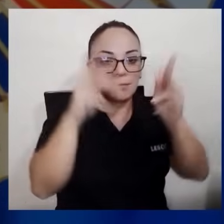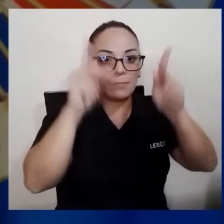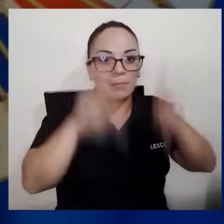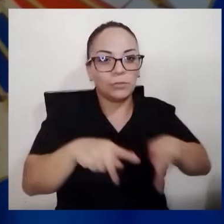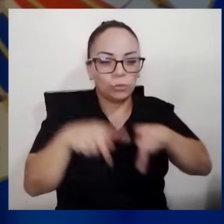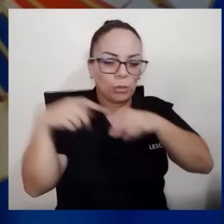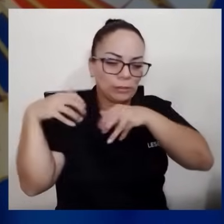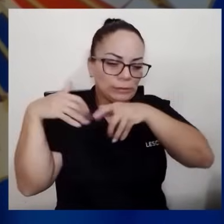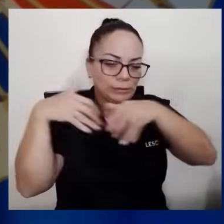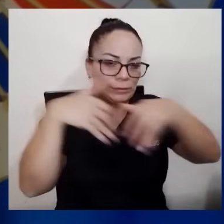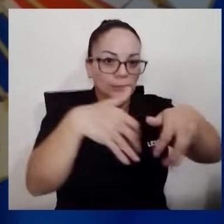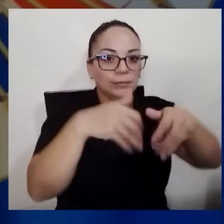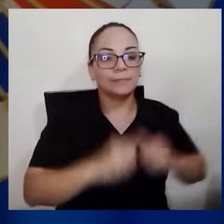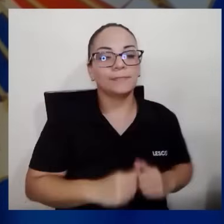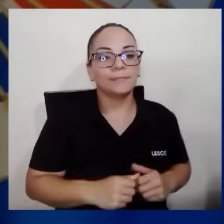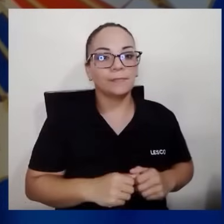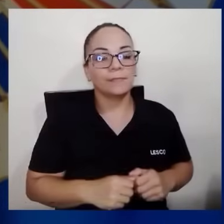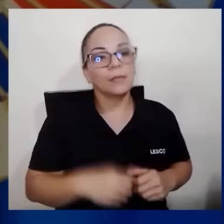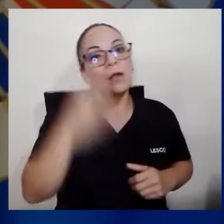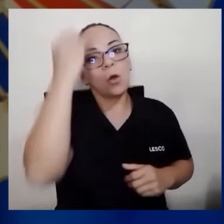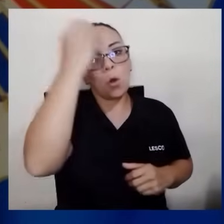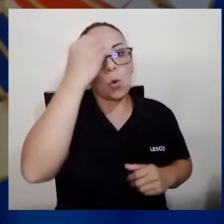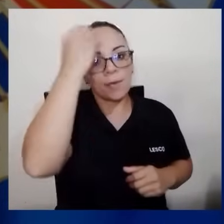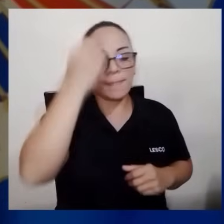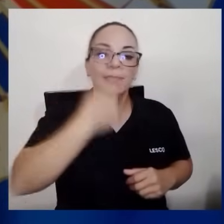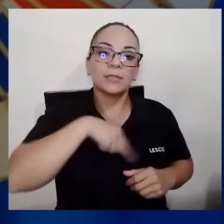obviamente nuestra capacidad